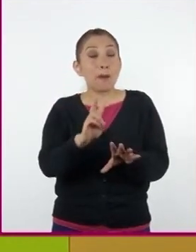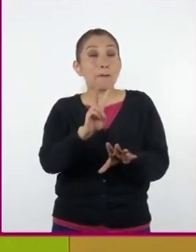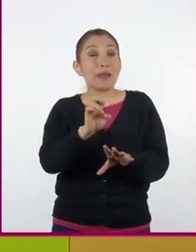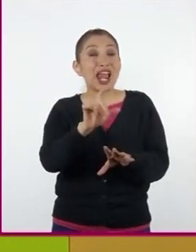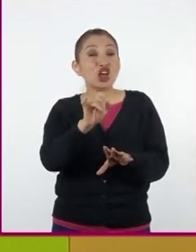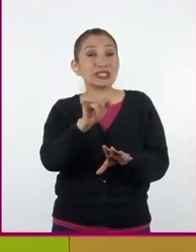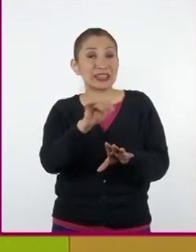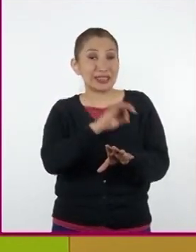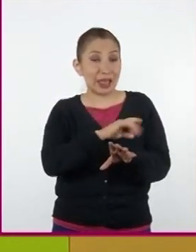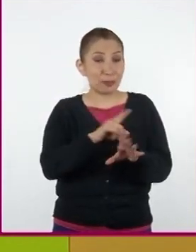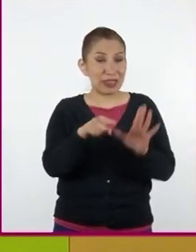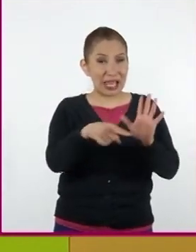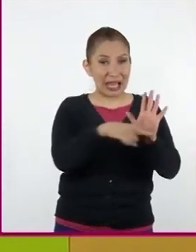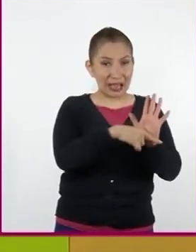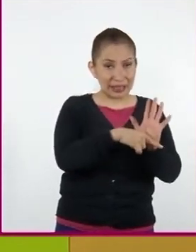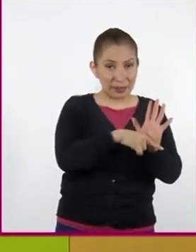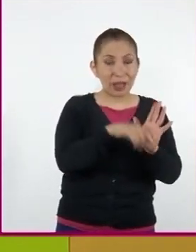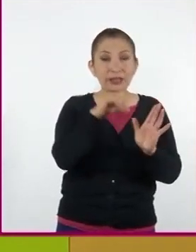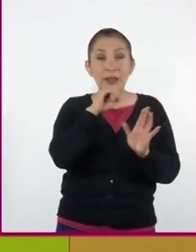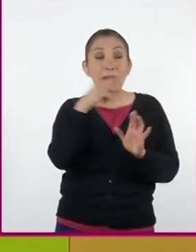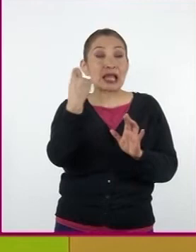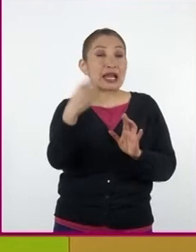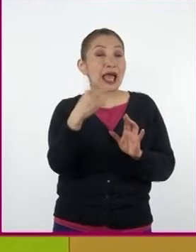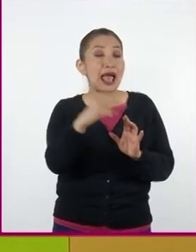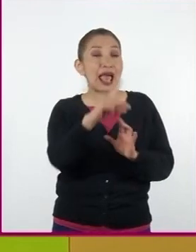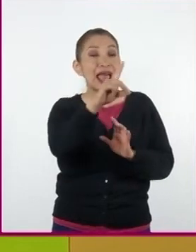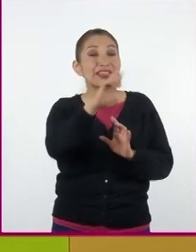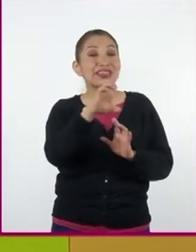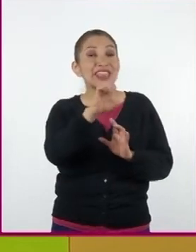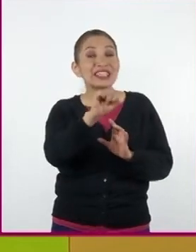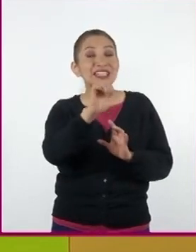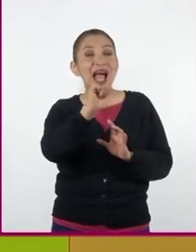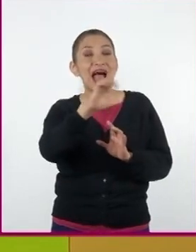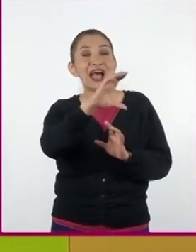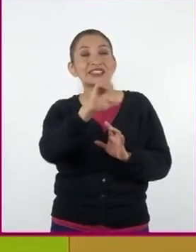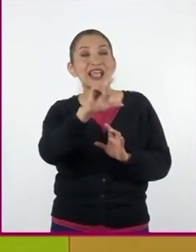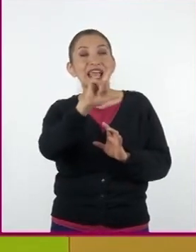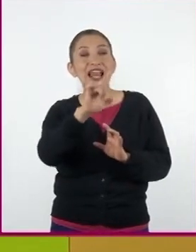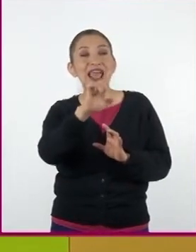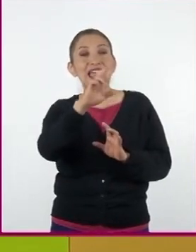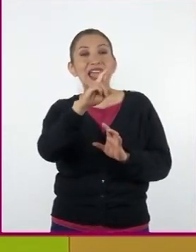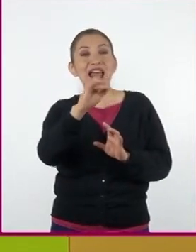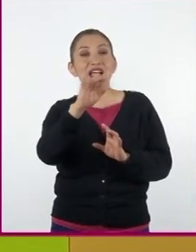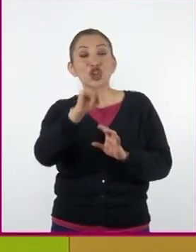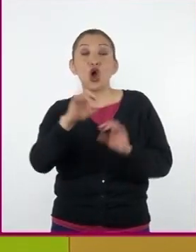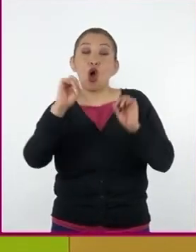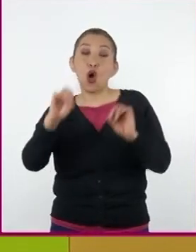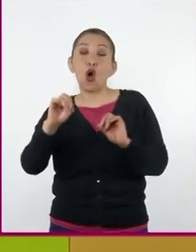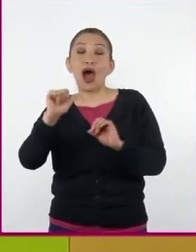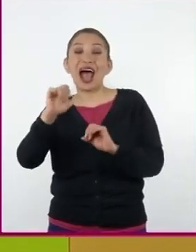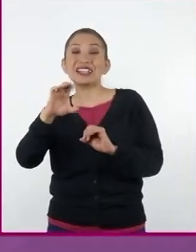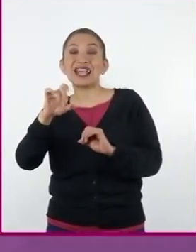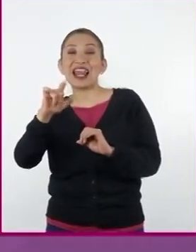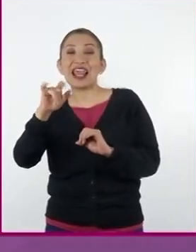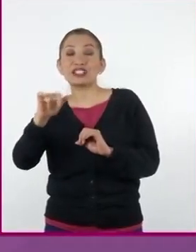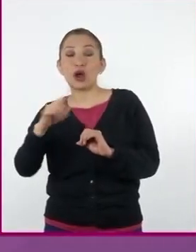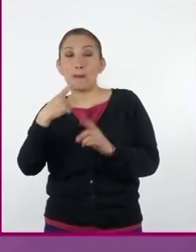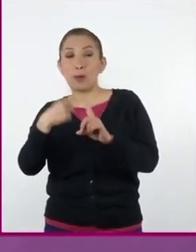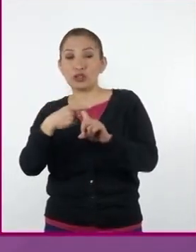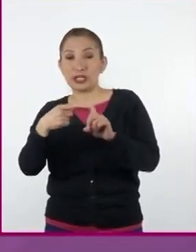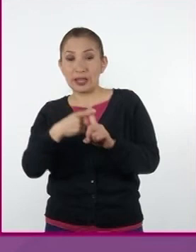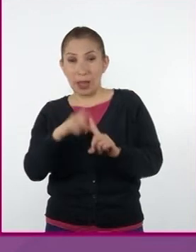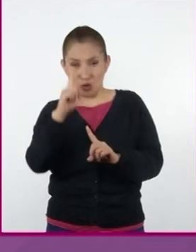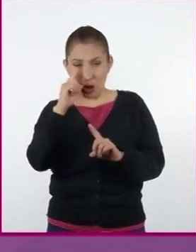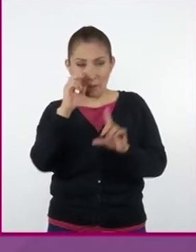Esta puede ser negativa, también llamada desaceleración, o bien aceleración positiva. En